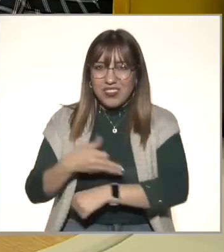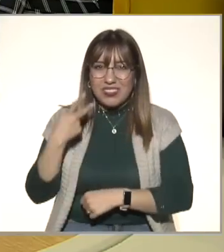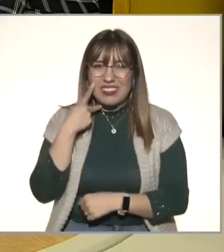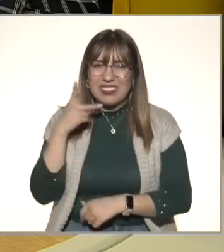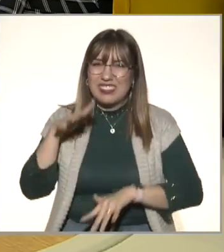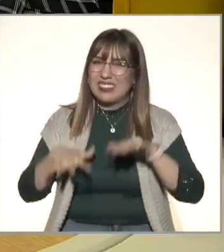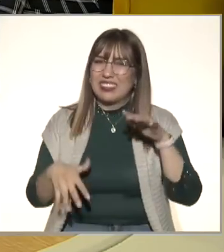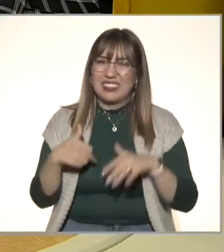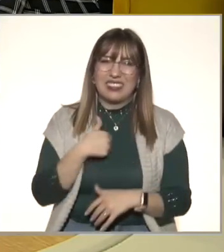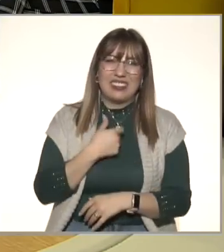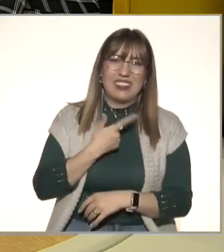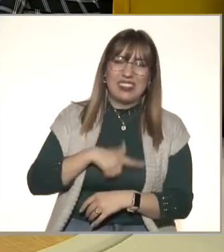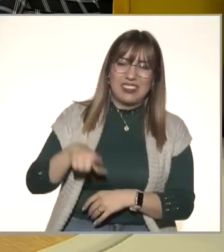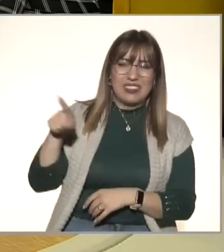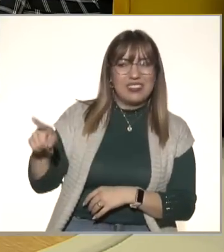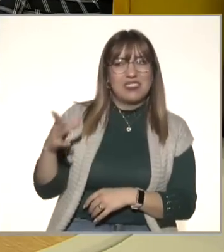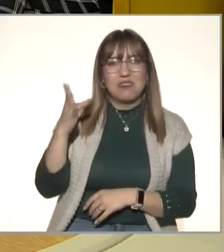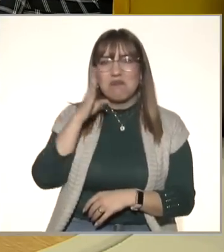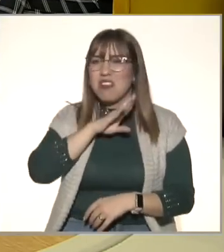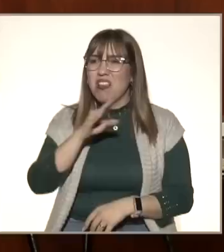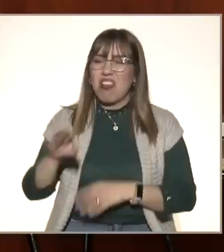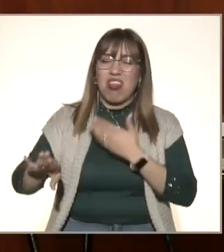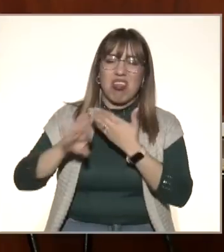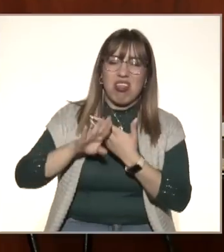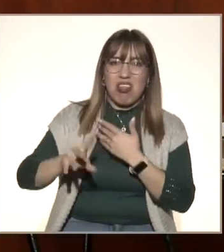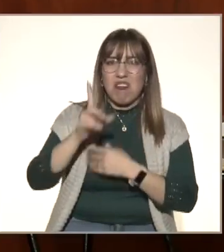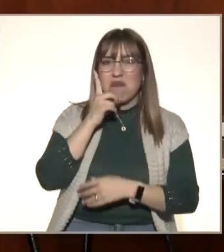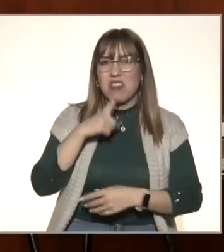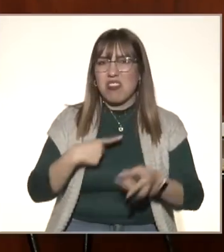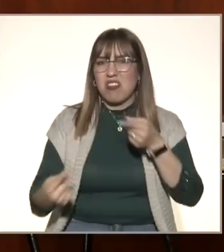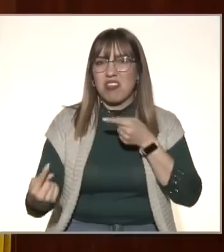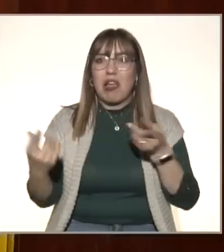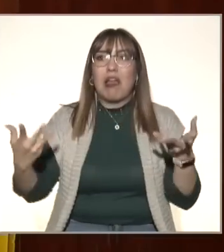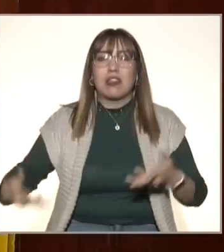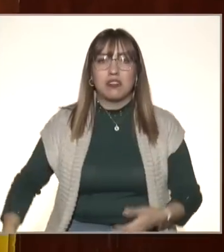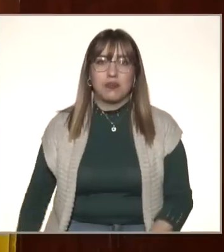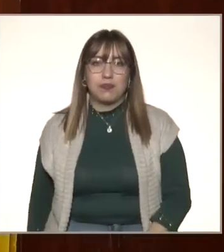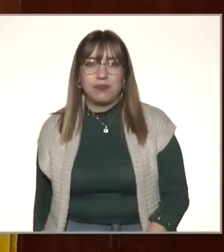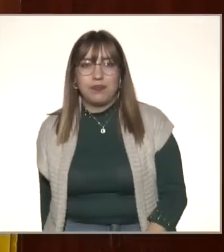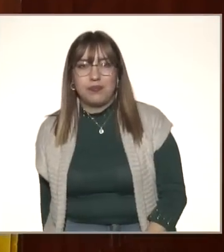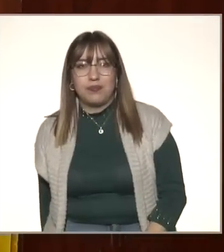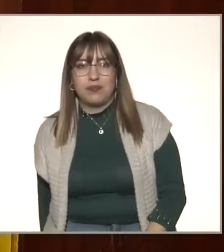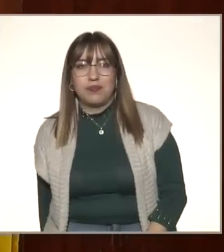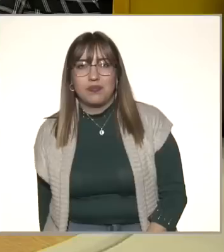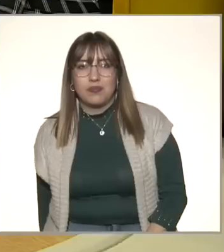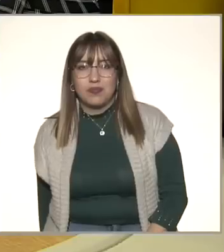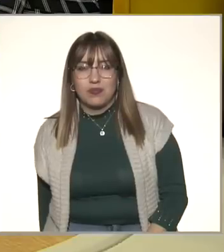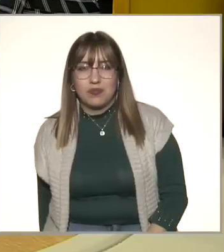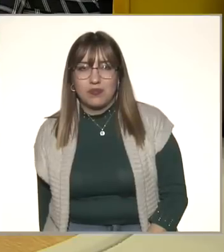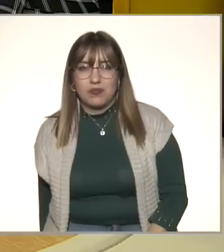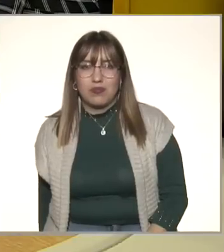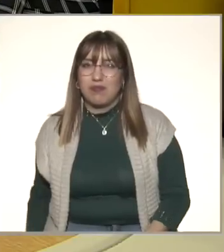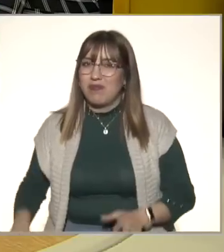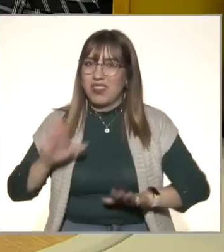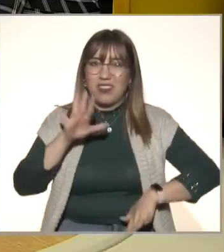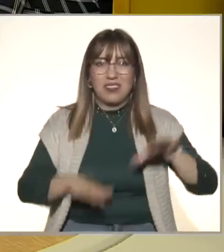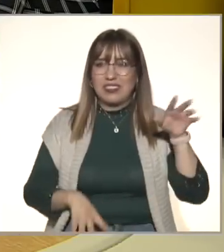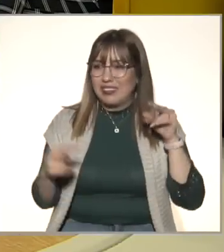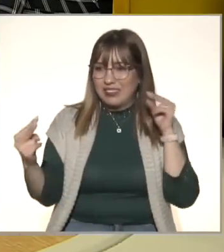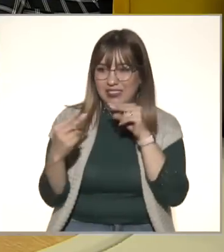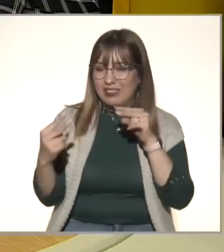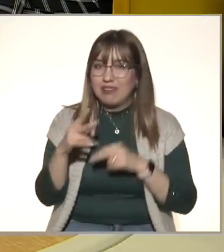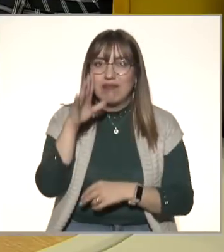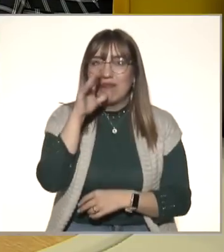caen bien, que ya me vio feo, que ya me dijo. ¿Qué hacer en esta situación, Blanca, donde no puedes ni ver a tu familia política?